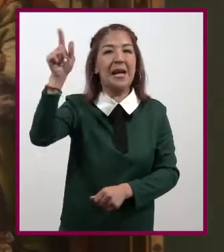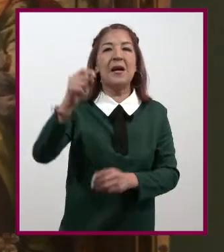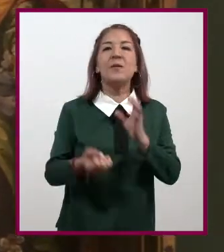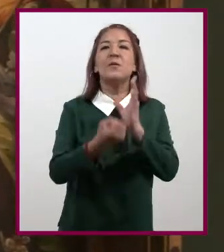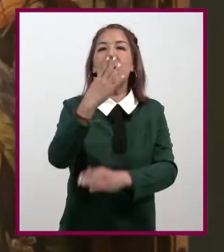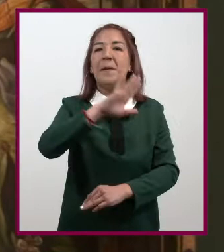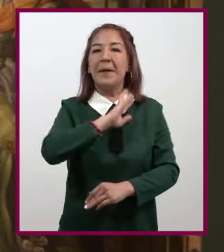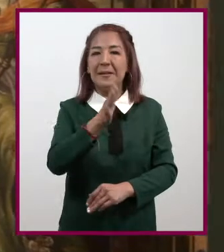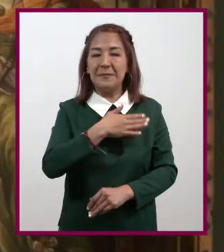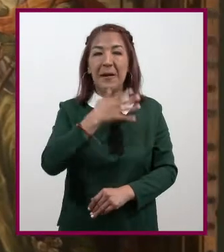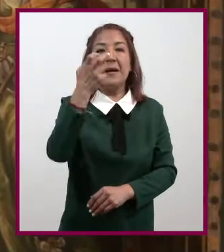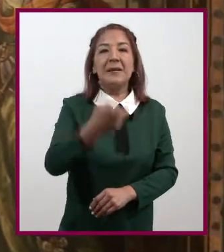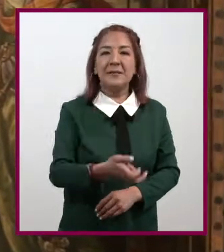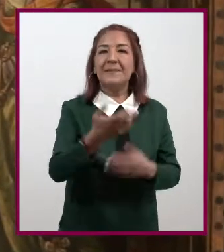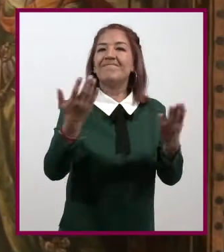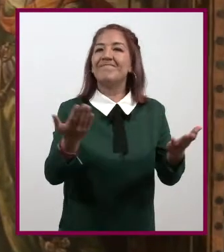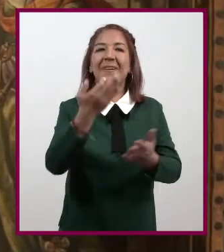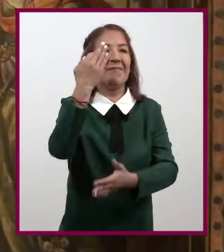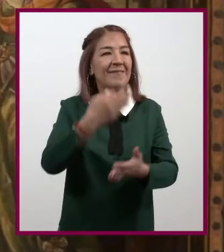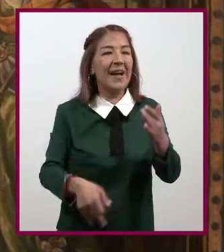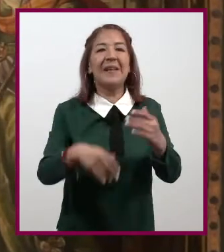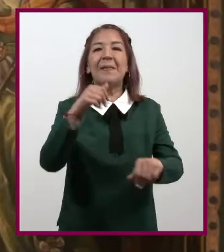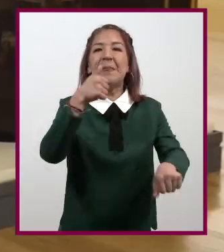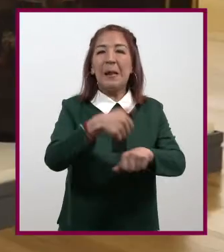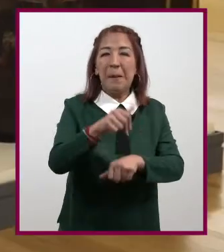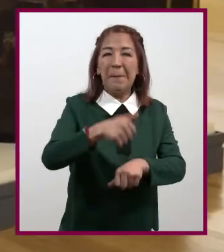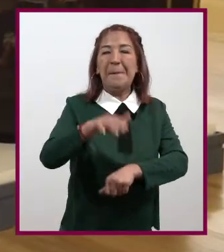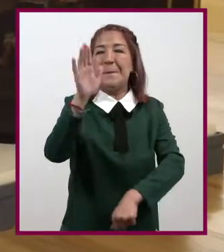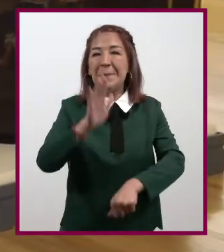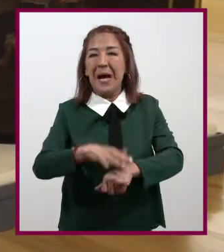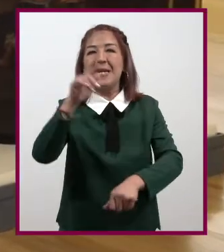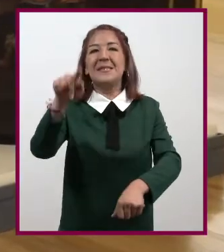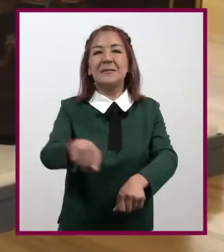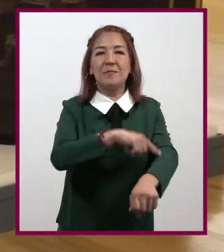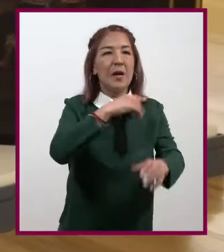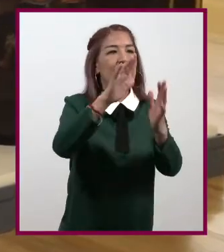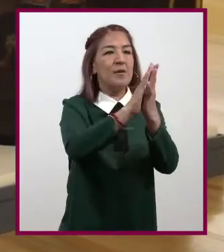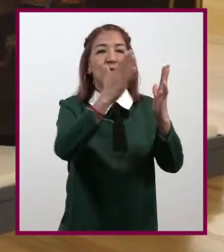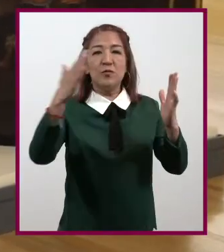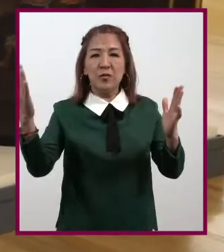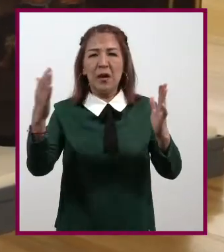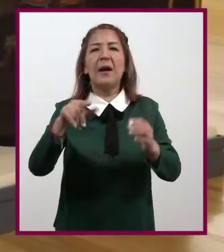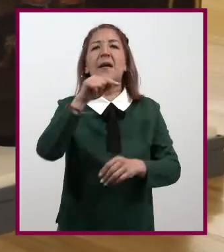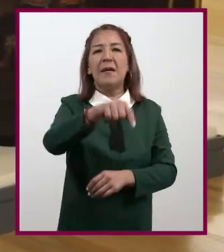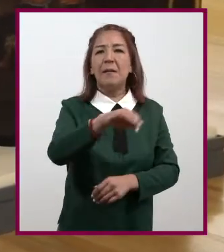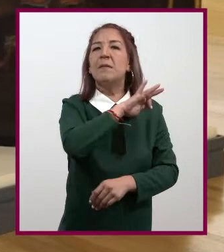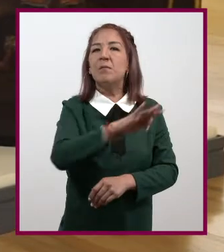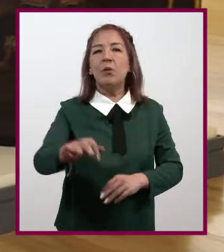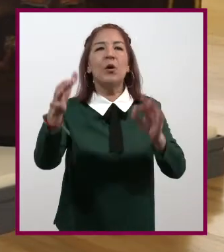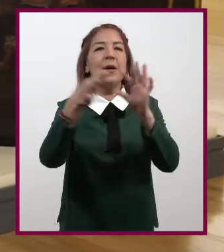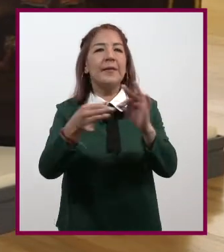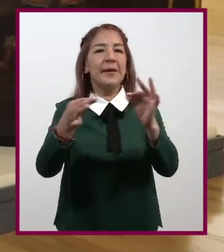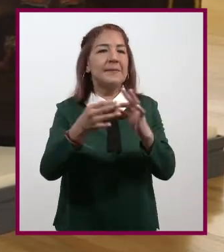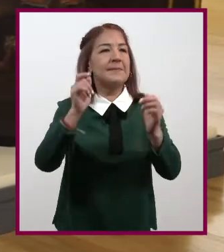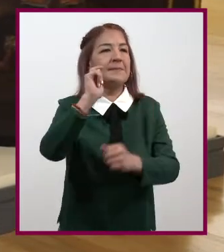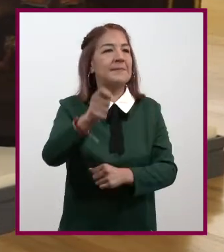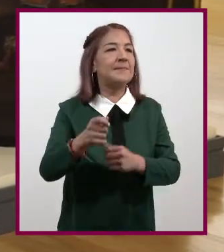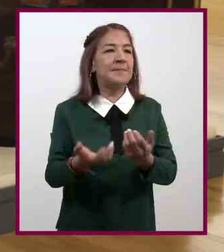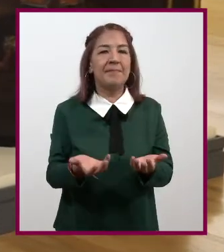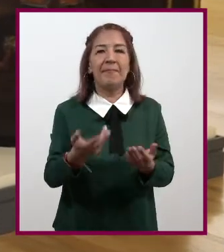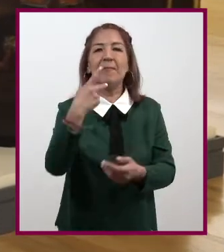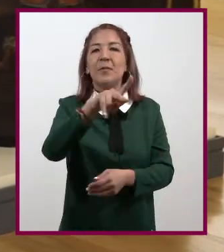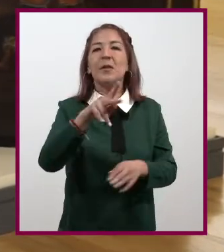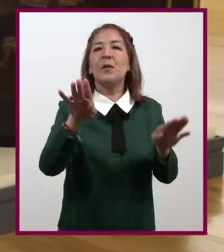a pesar de que no tenemos un número tan amplio de biombos, sí puede considerarse como